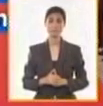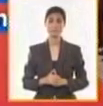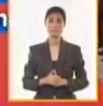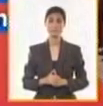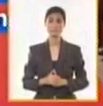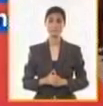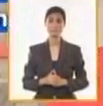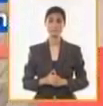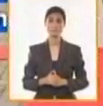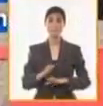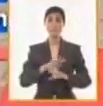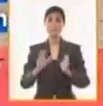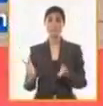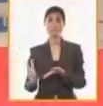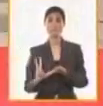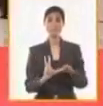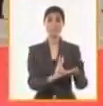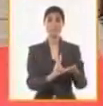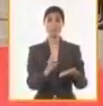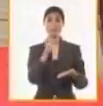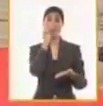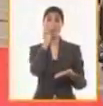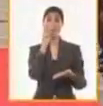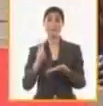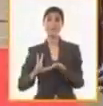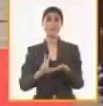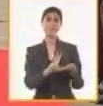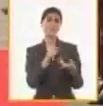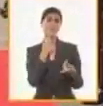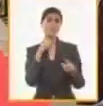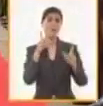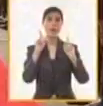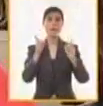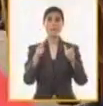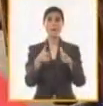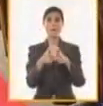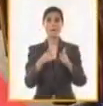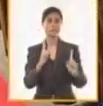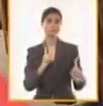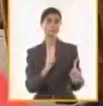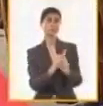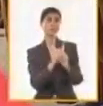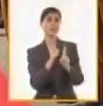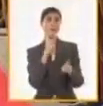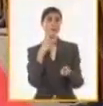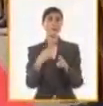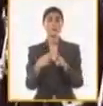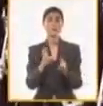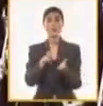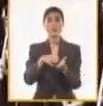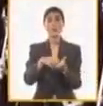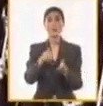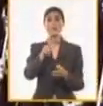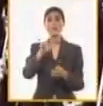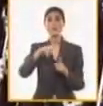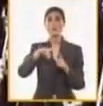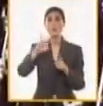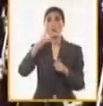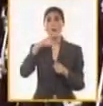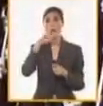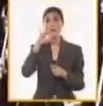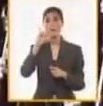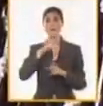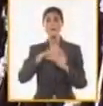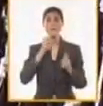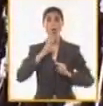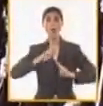La visita de Merz también incluye una reunión con el presidente lituano Gitanas Nausėda. Se espera que sus conversaciones versen sobre las relaciones